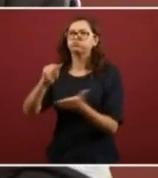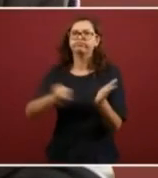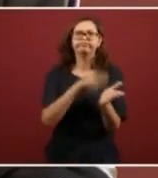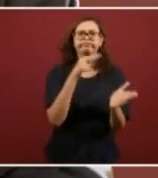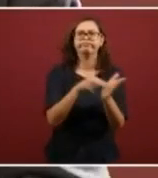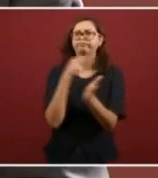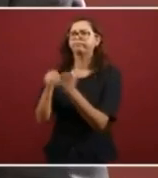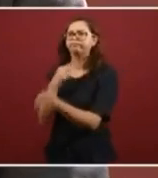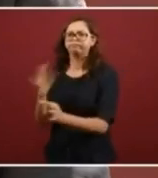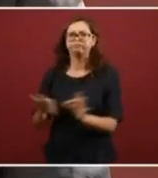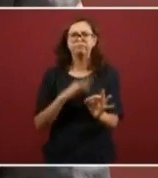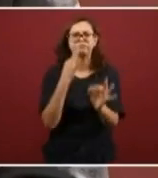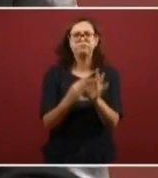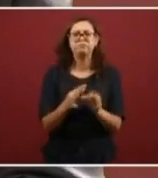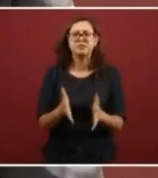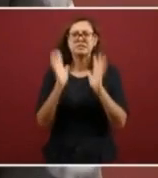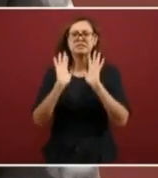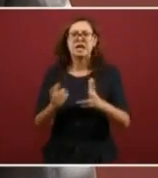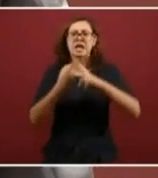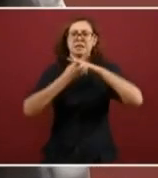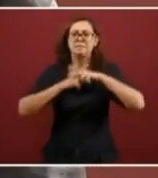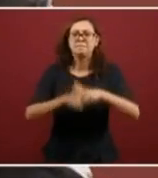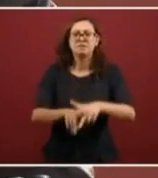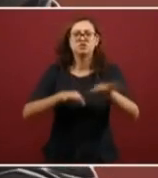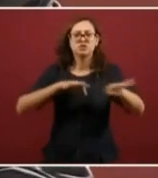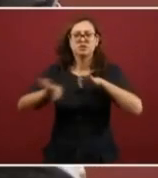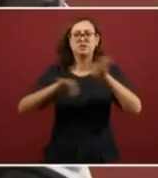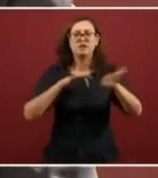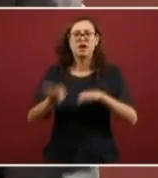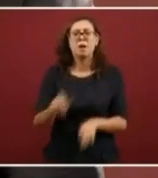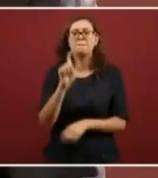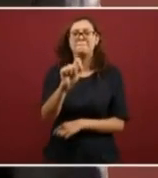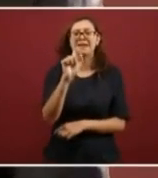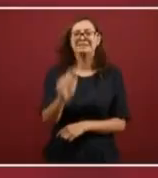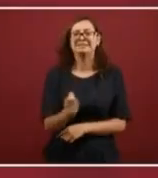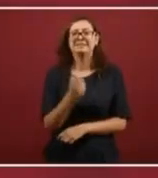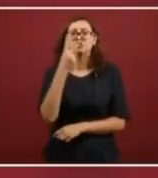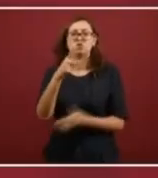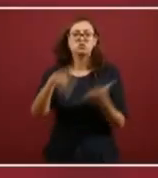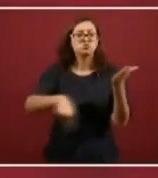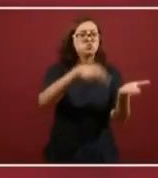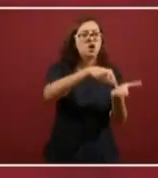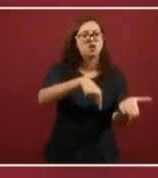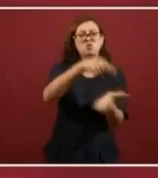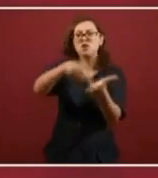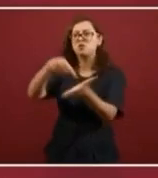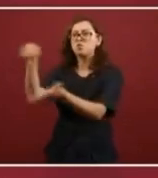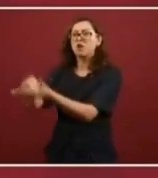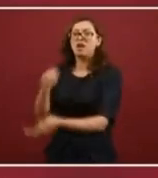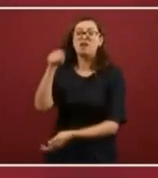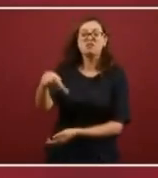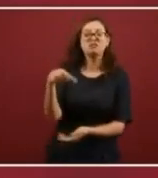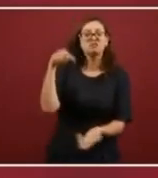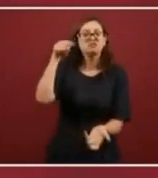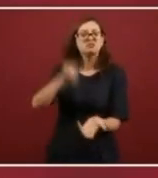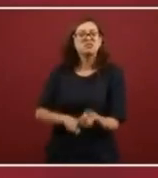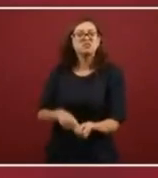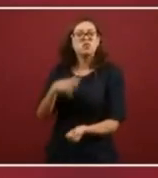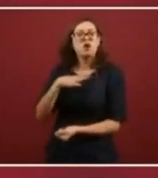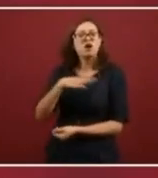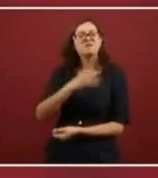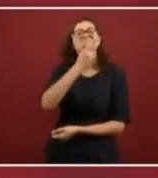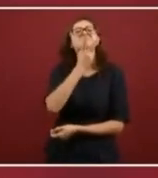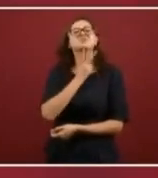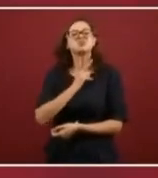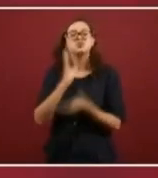Ya se está trabajando en 22 campos petroleros. Ya se está perforando.